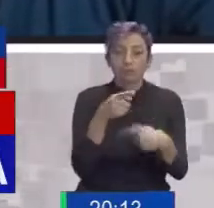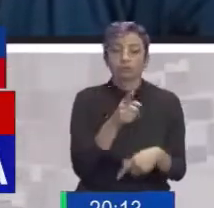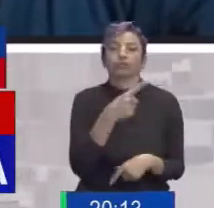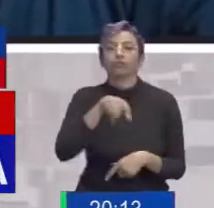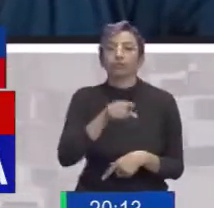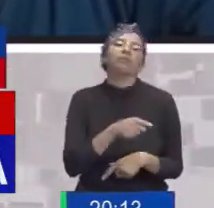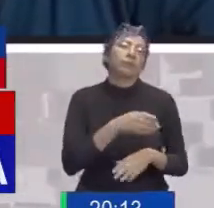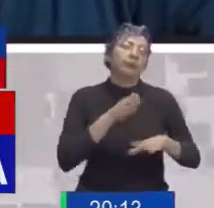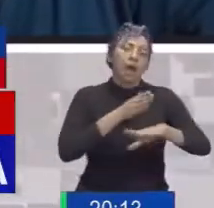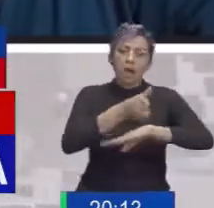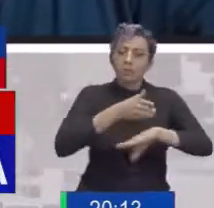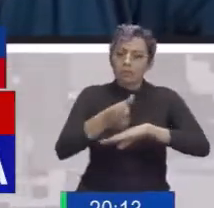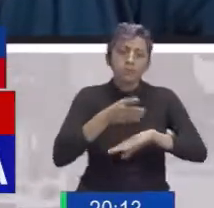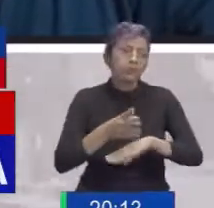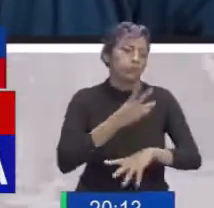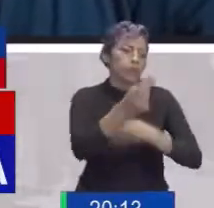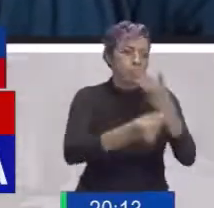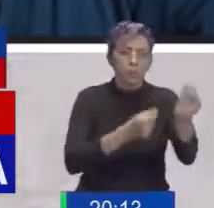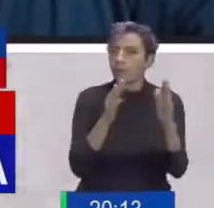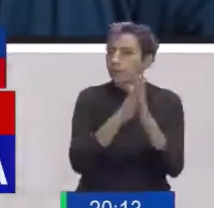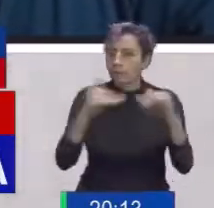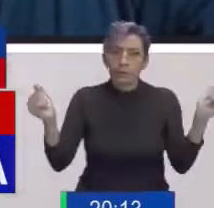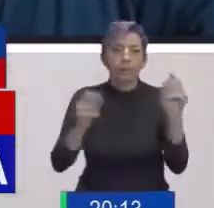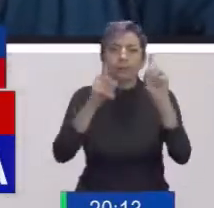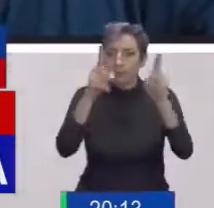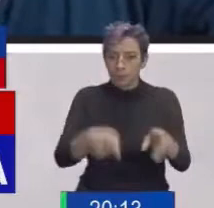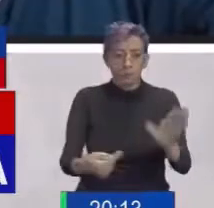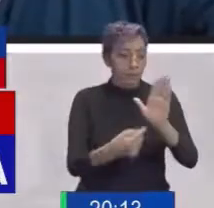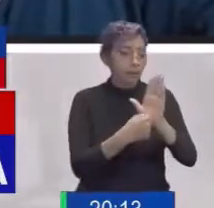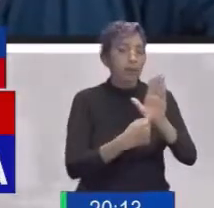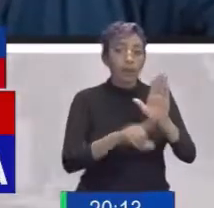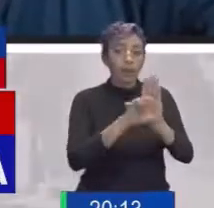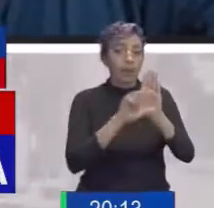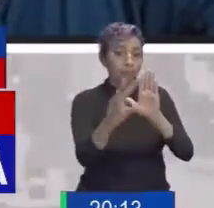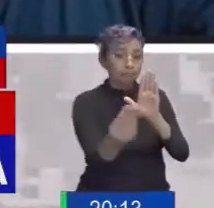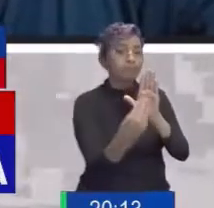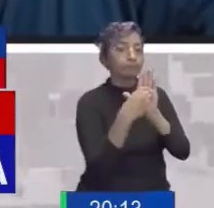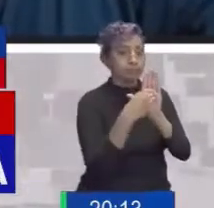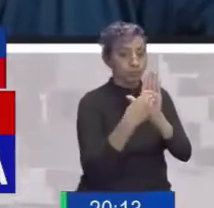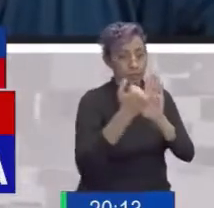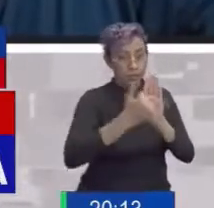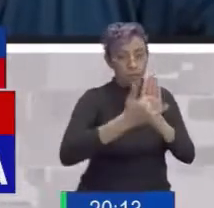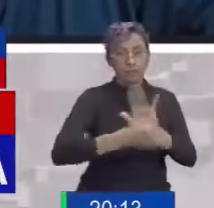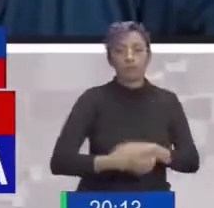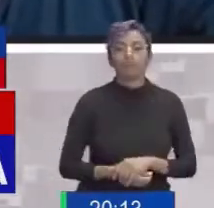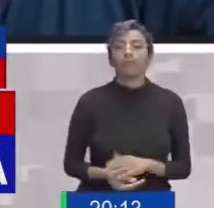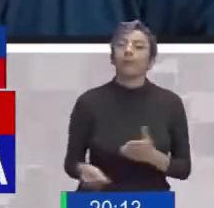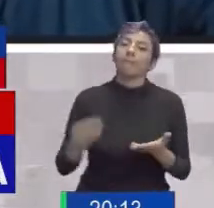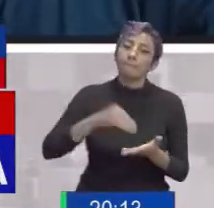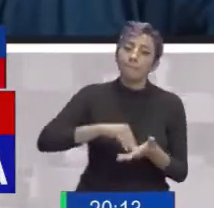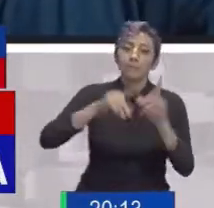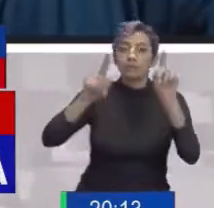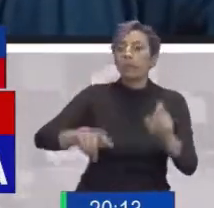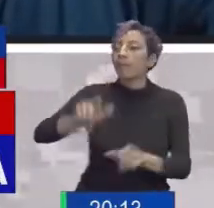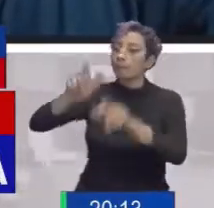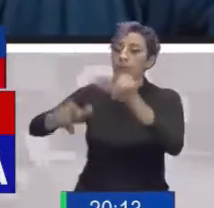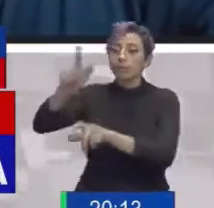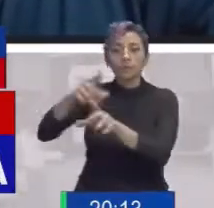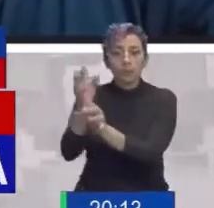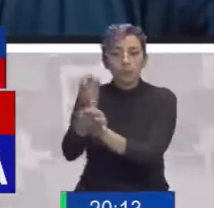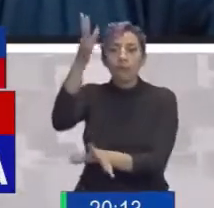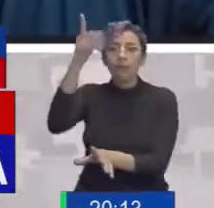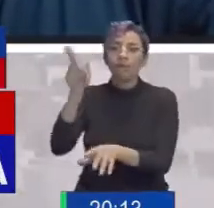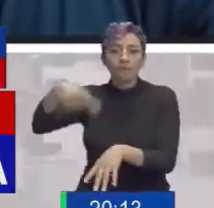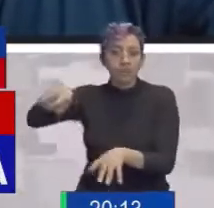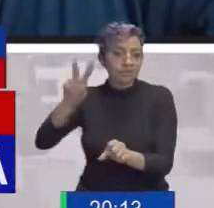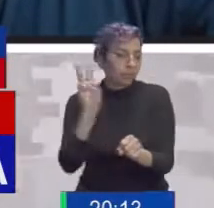a la medicina pública y bueno, y a los tratamientos. Y después el acompañamiento económico a los padres. Luego, desde la